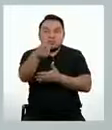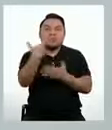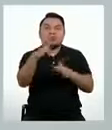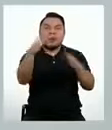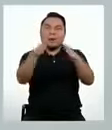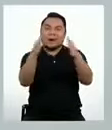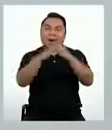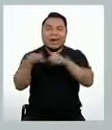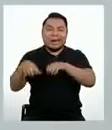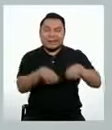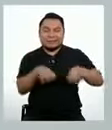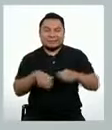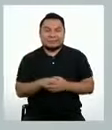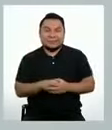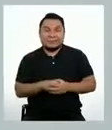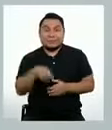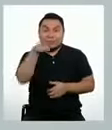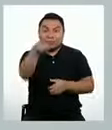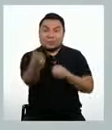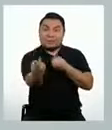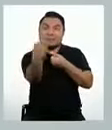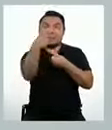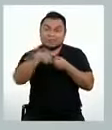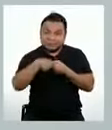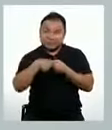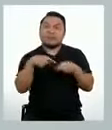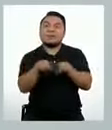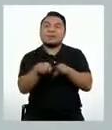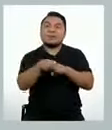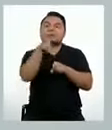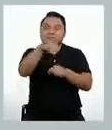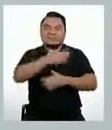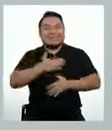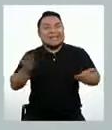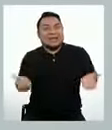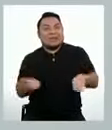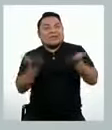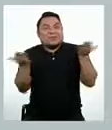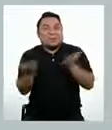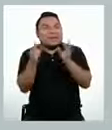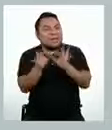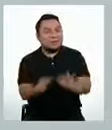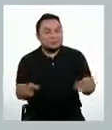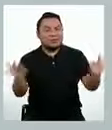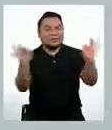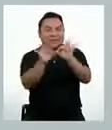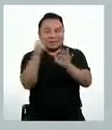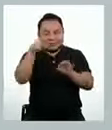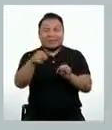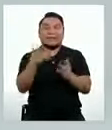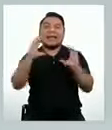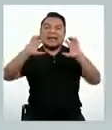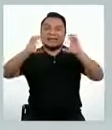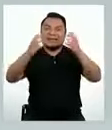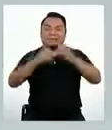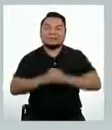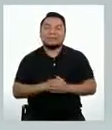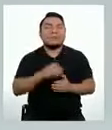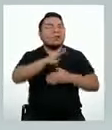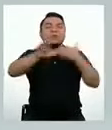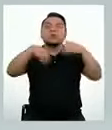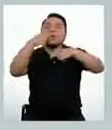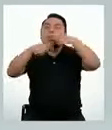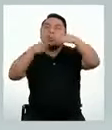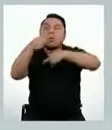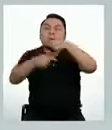desde nuestros hogares. Tu participación y sobre todo tu entusiasmo serán muy importantes para esta clase. Todos los